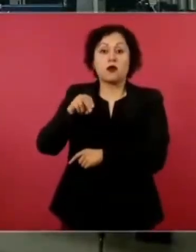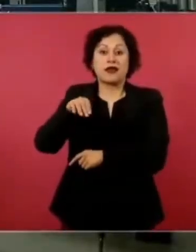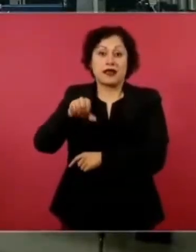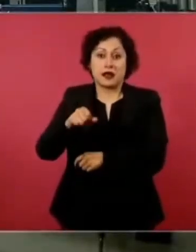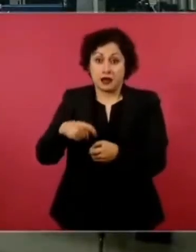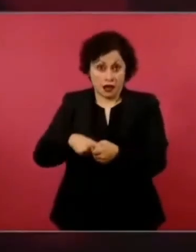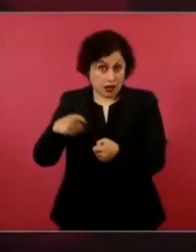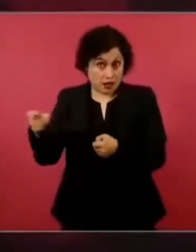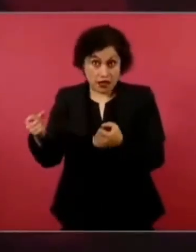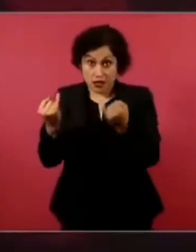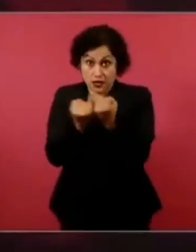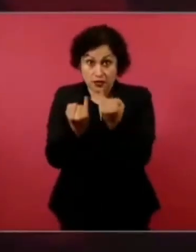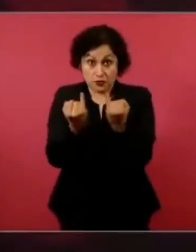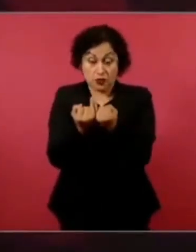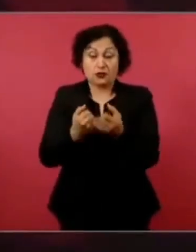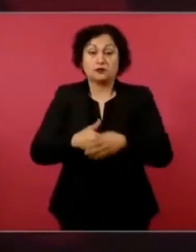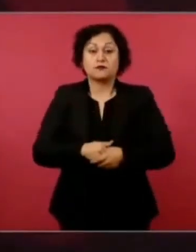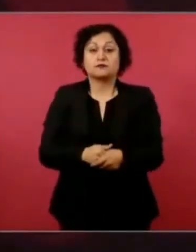como ciudadano. Me voy